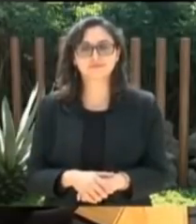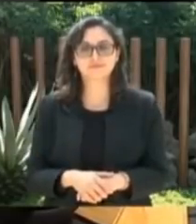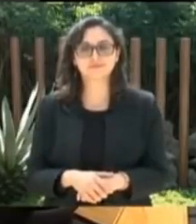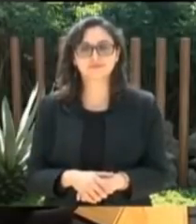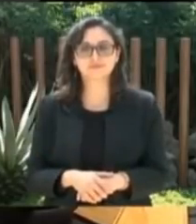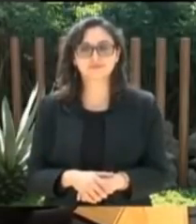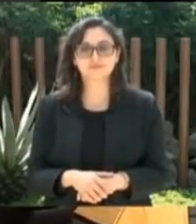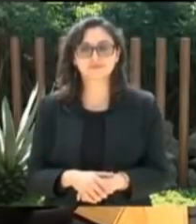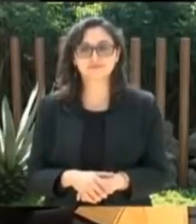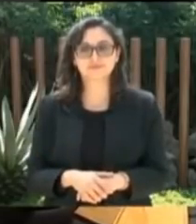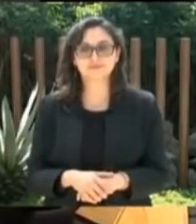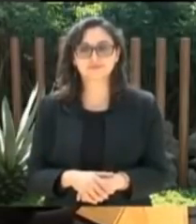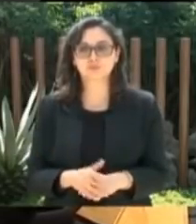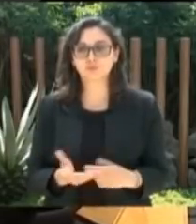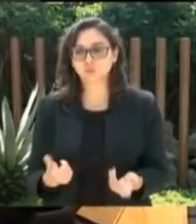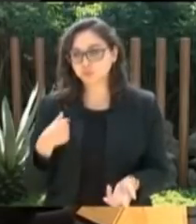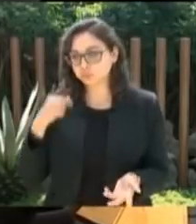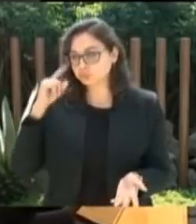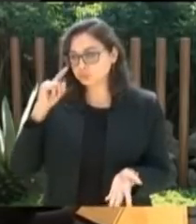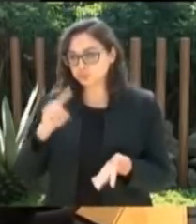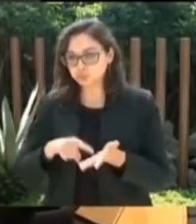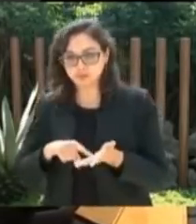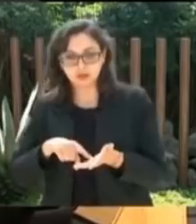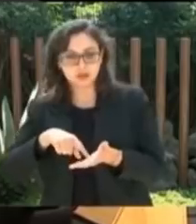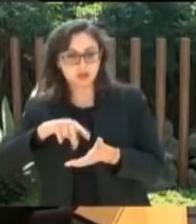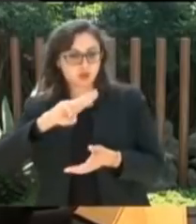Yo creo que entre la UNAM y el Colegio de México